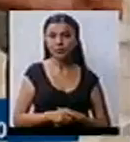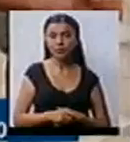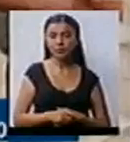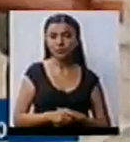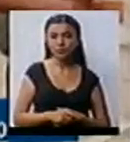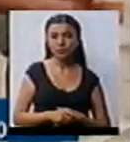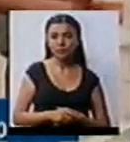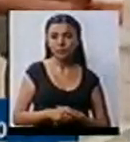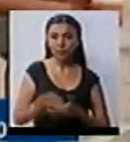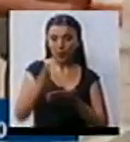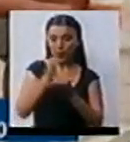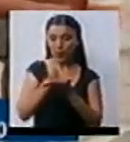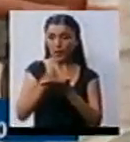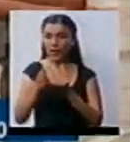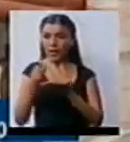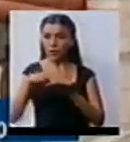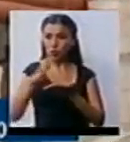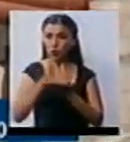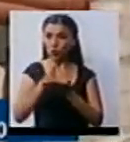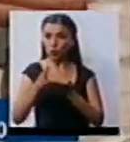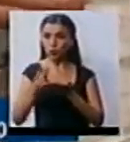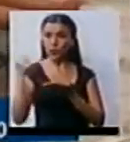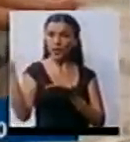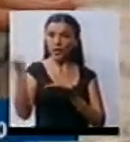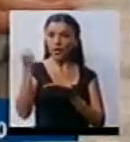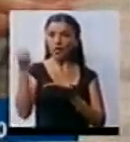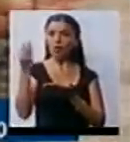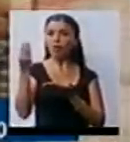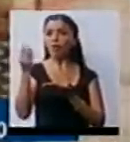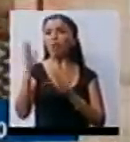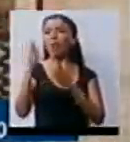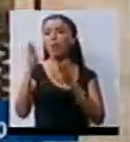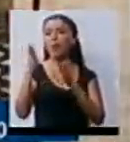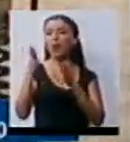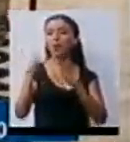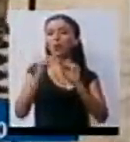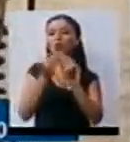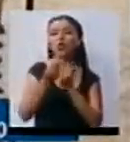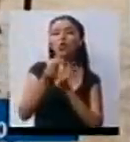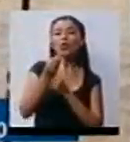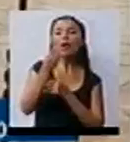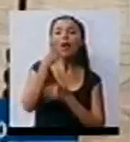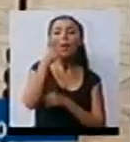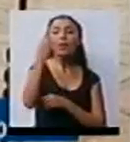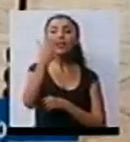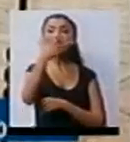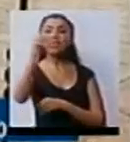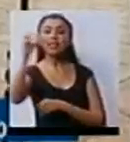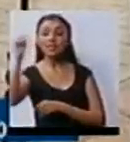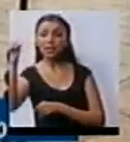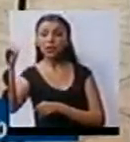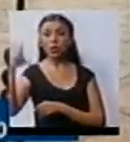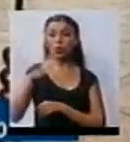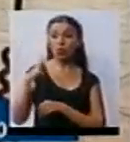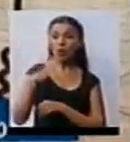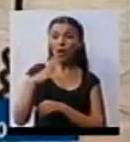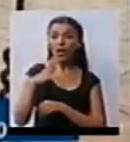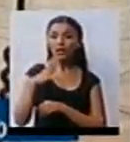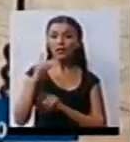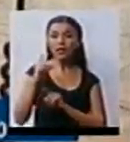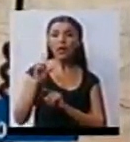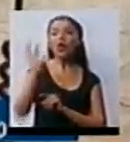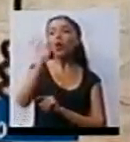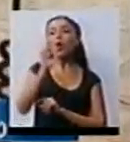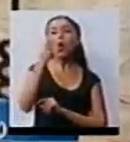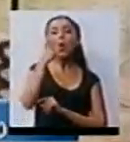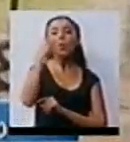digamos, que en algunos casos es de 1.300, 1.500 pesos y en otros de 2.500 aproximadamente. Eso es lo